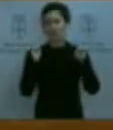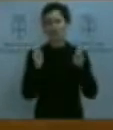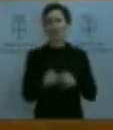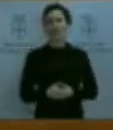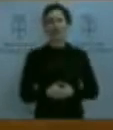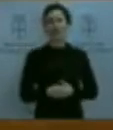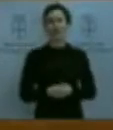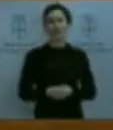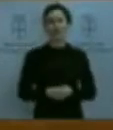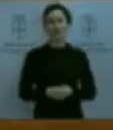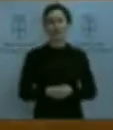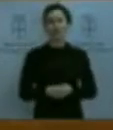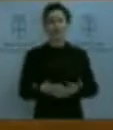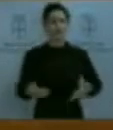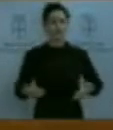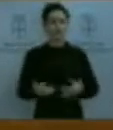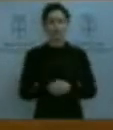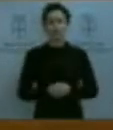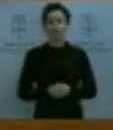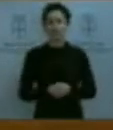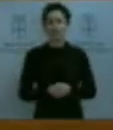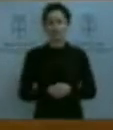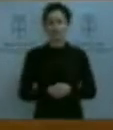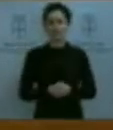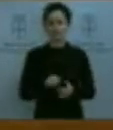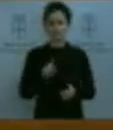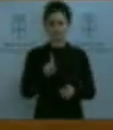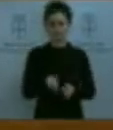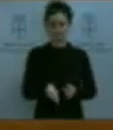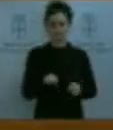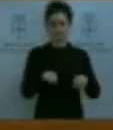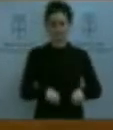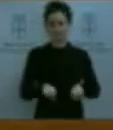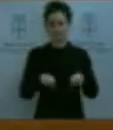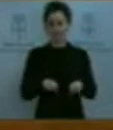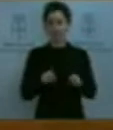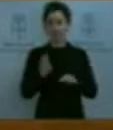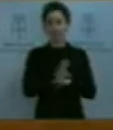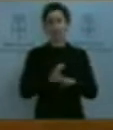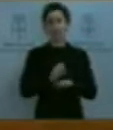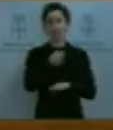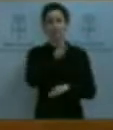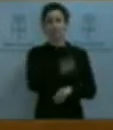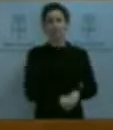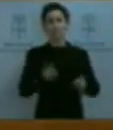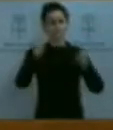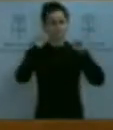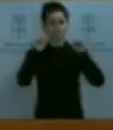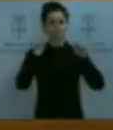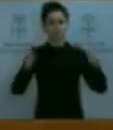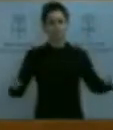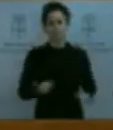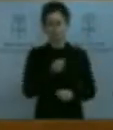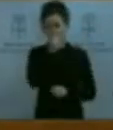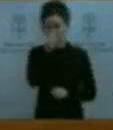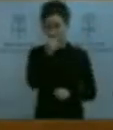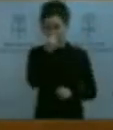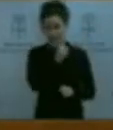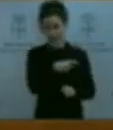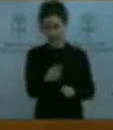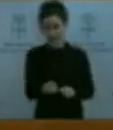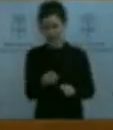largo de este mes hubo consejeros de educación socialistas que si tuvieron la osadía o la honradez de decir públicamente o de